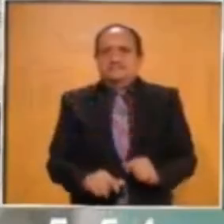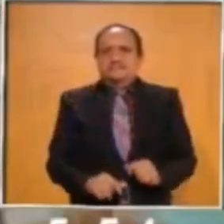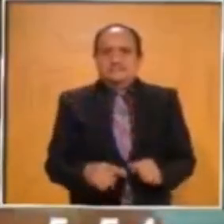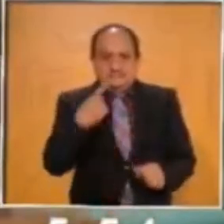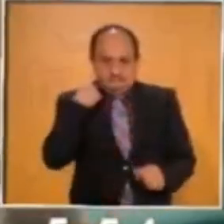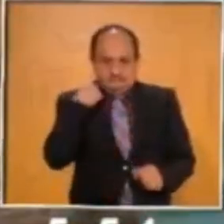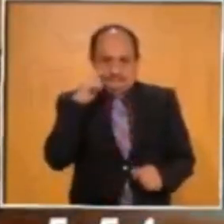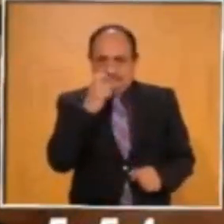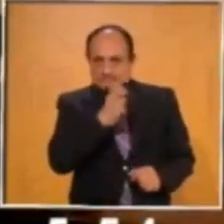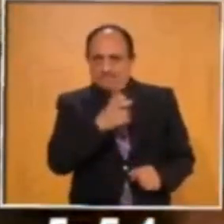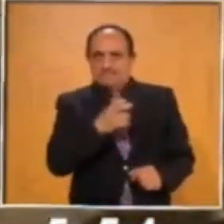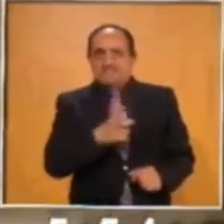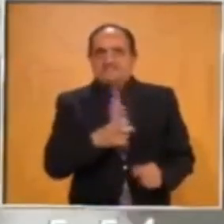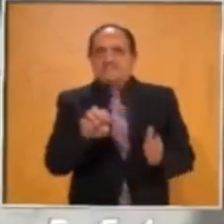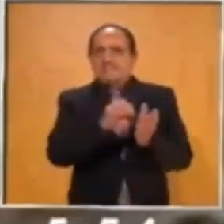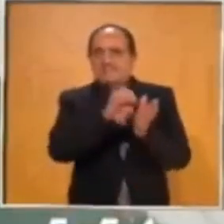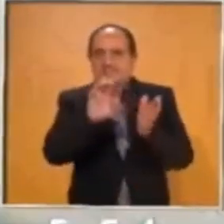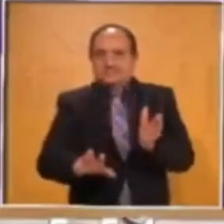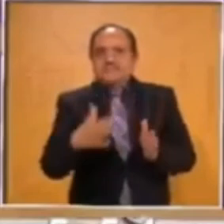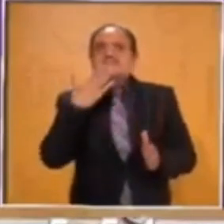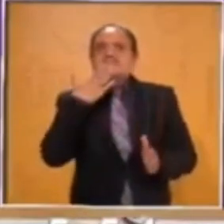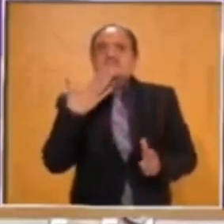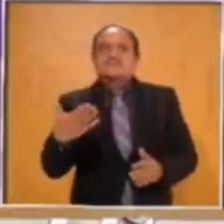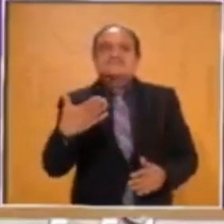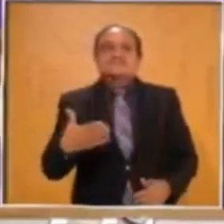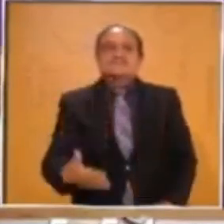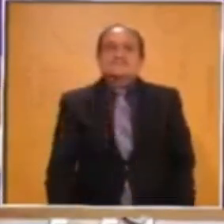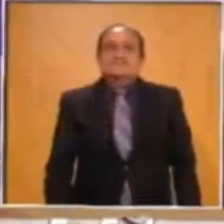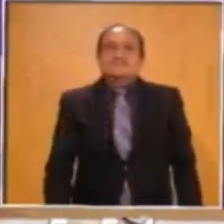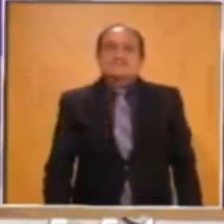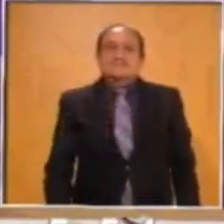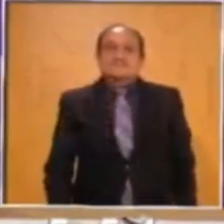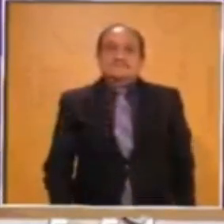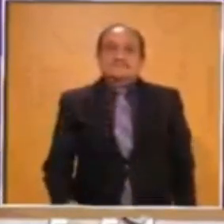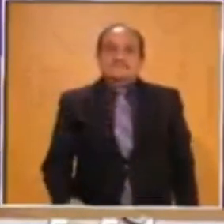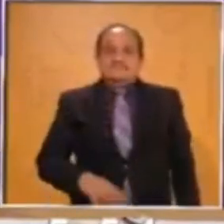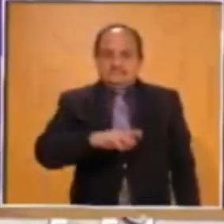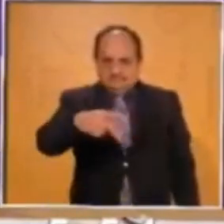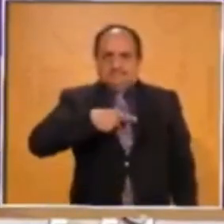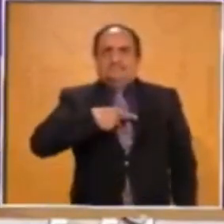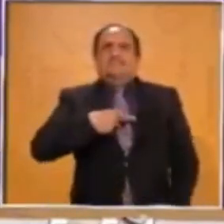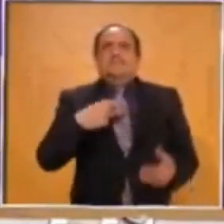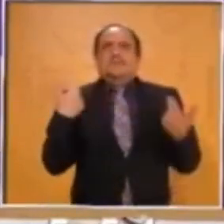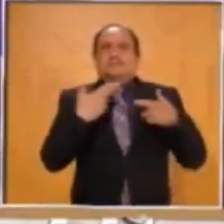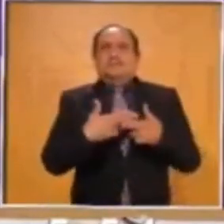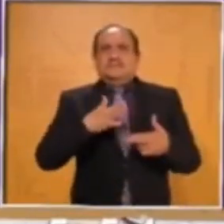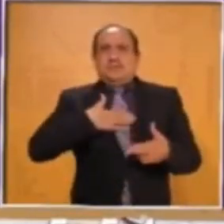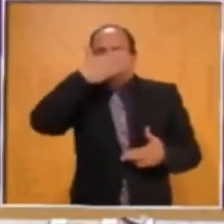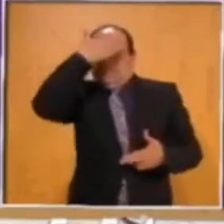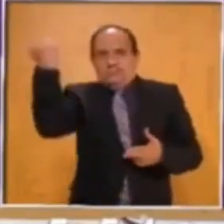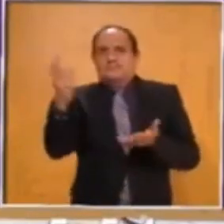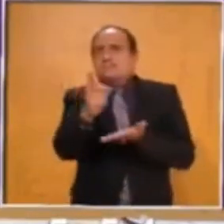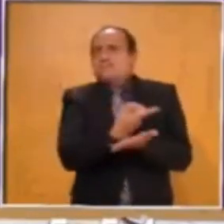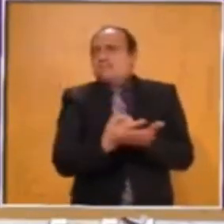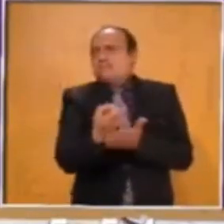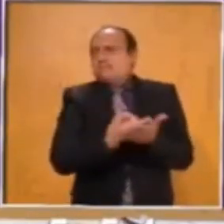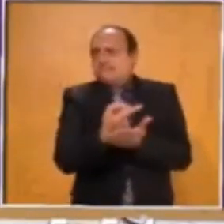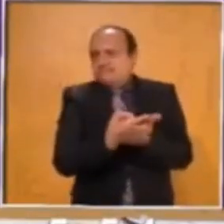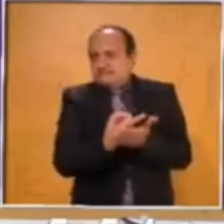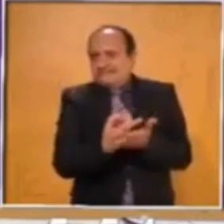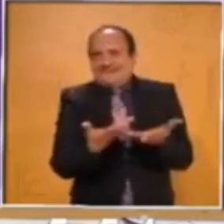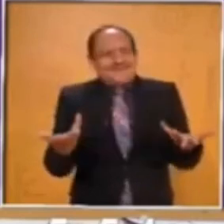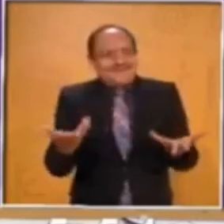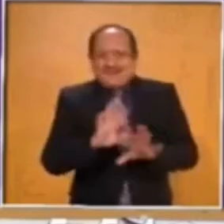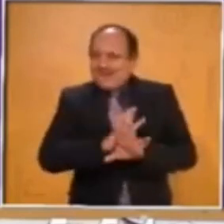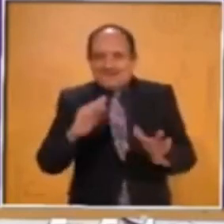¿Fijan? Muy bien. Y me pueden decir ustedes, profe, yo no sé dibujar. No me salga